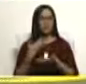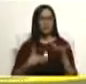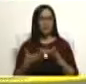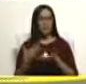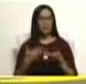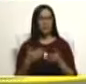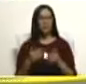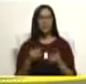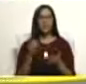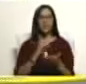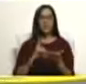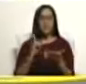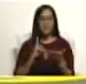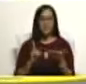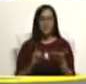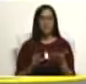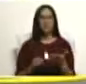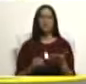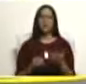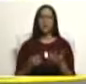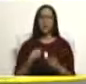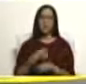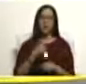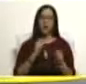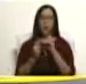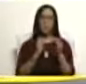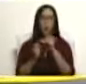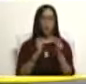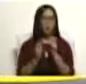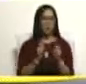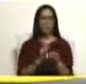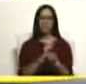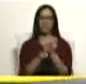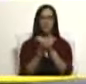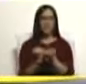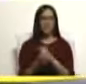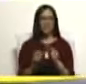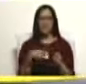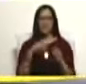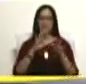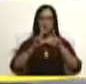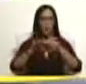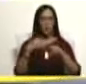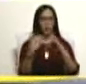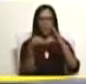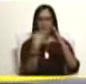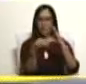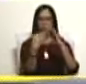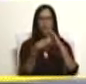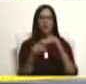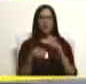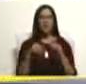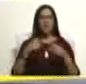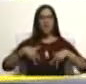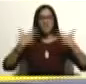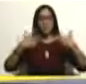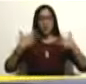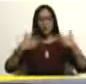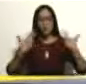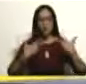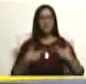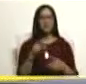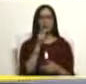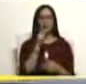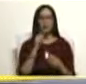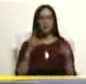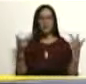digital también ocurre en el país, los pagos móviles, el correo electrónico, las videoconferencias, las clases, las consultas por telemedicina